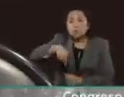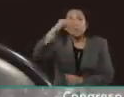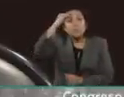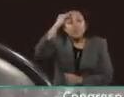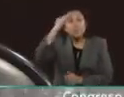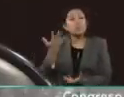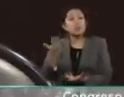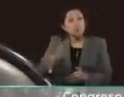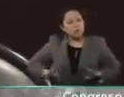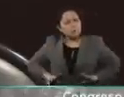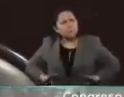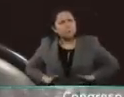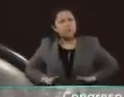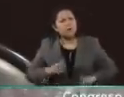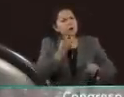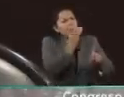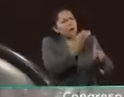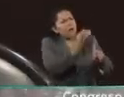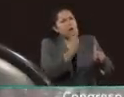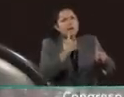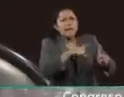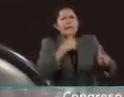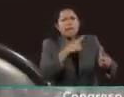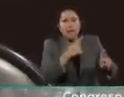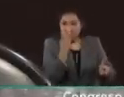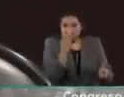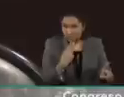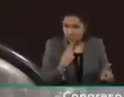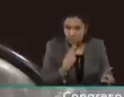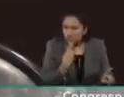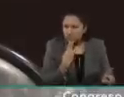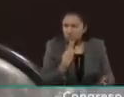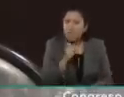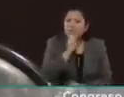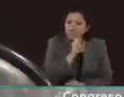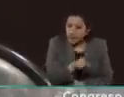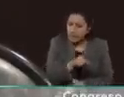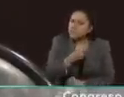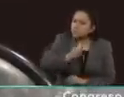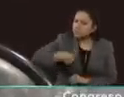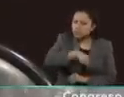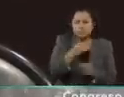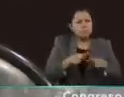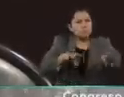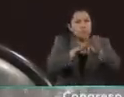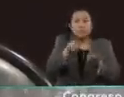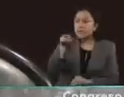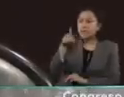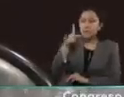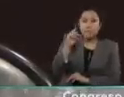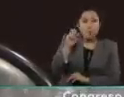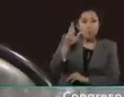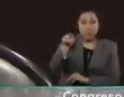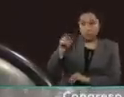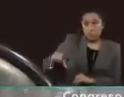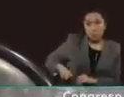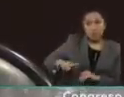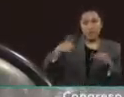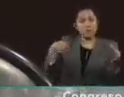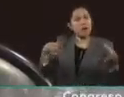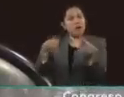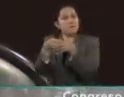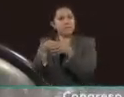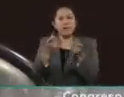realidad. Rechazamos también el monopolio del poder, porque sabemos, y sabemos muy bien, de las distorsiones que